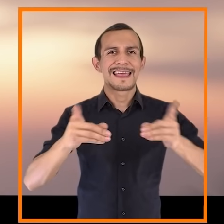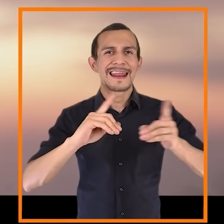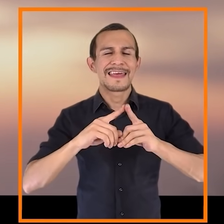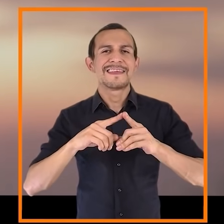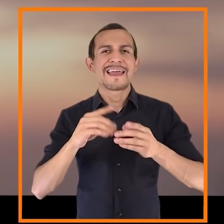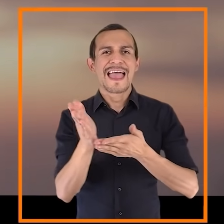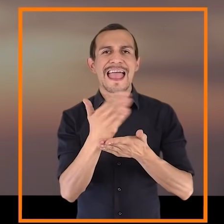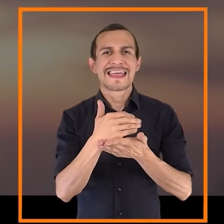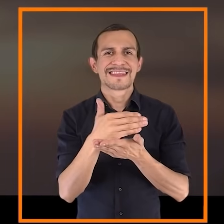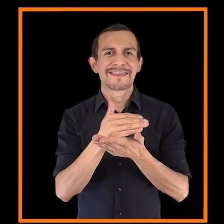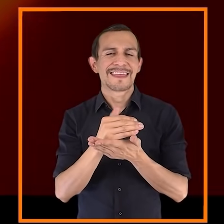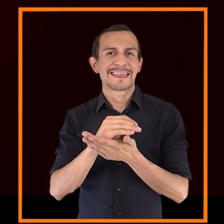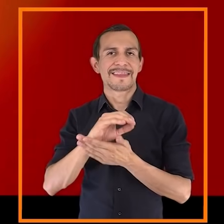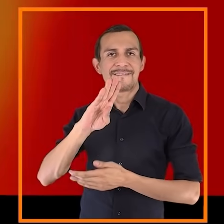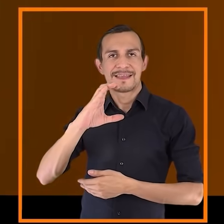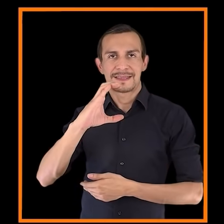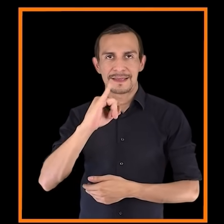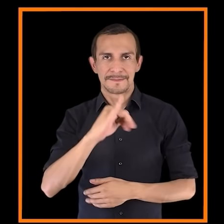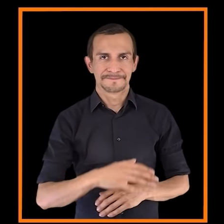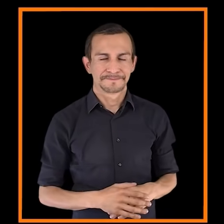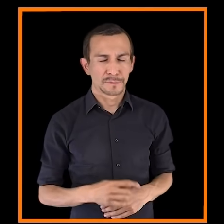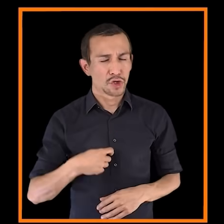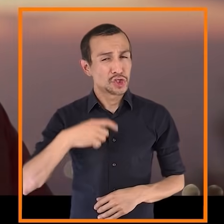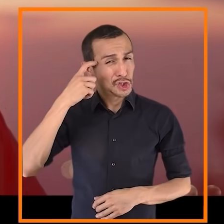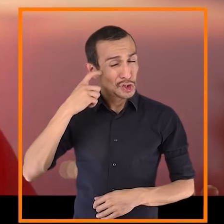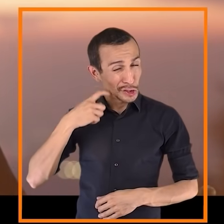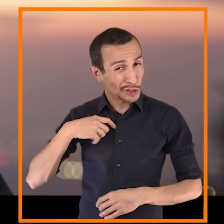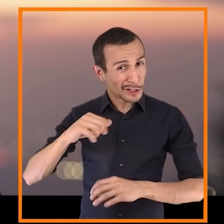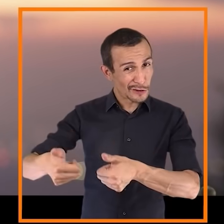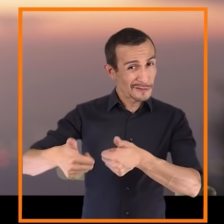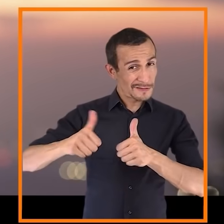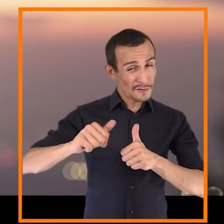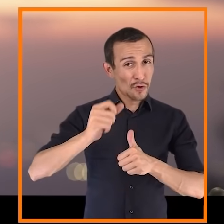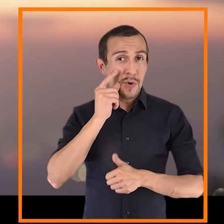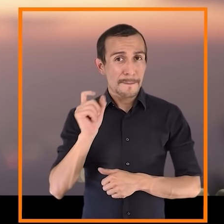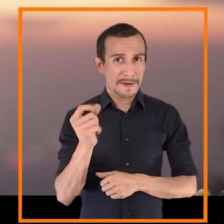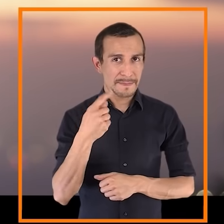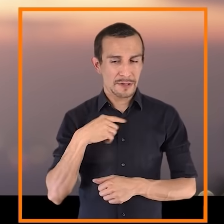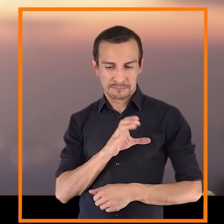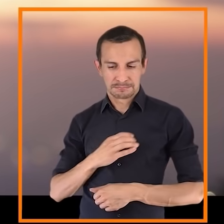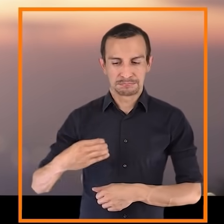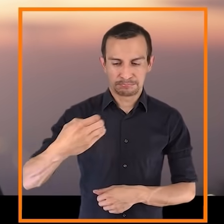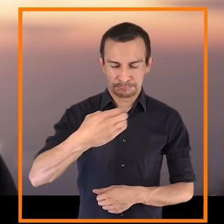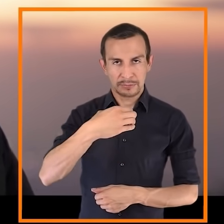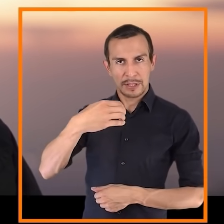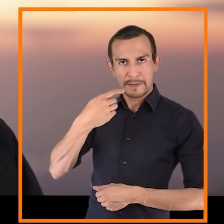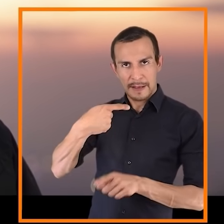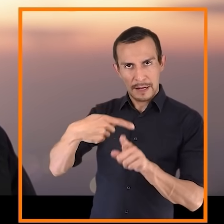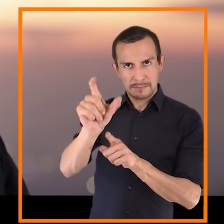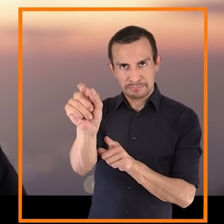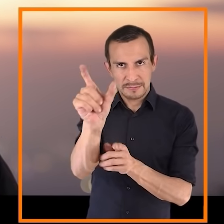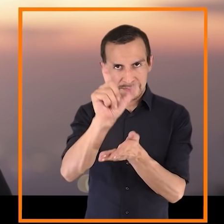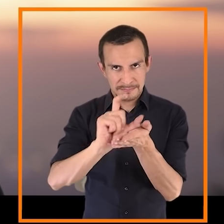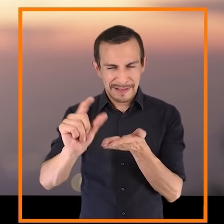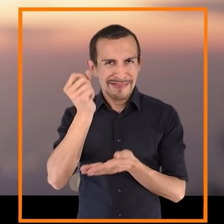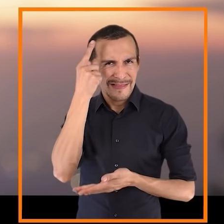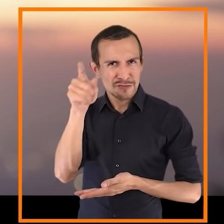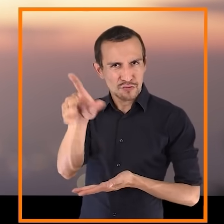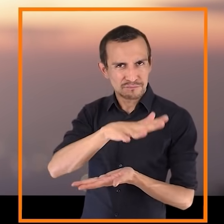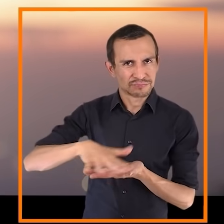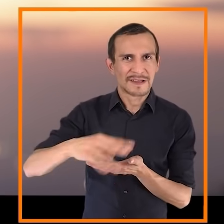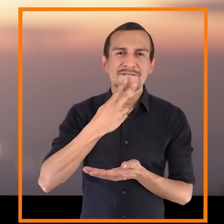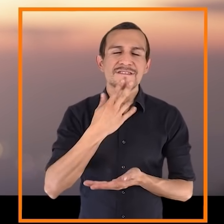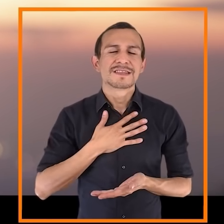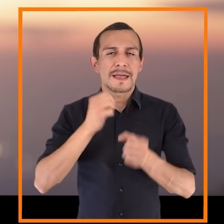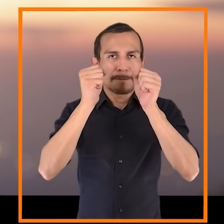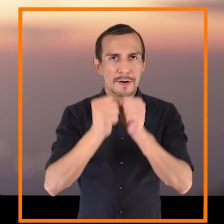de Estrategia Clientes Retail de BCI. Yo creo que lo que me desafía primero es ponerme en el lugar del emprendedor, entender su